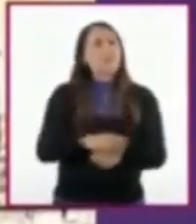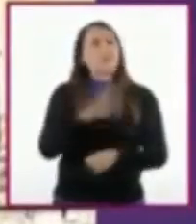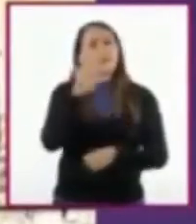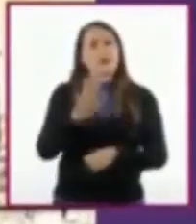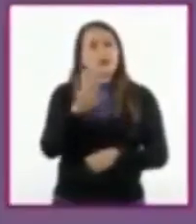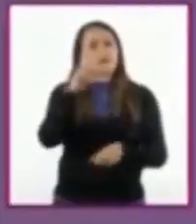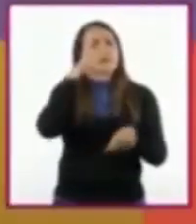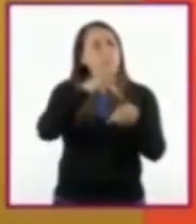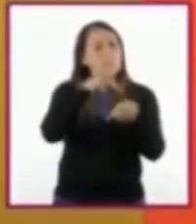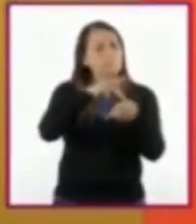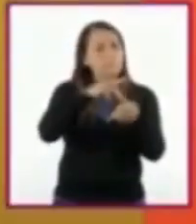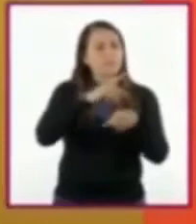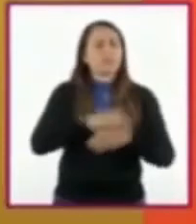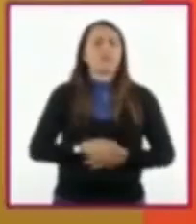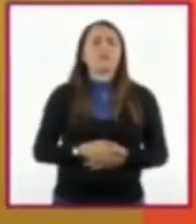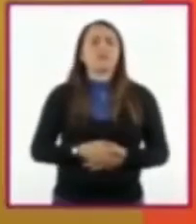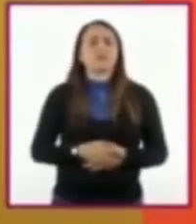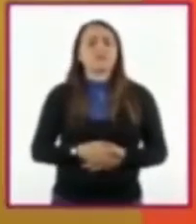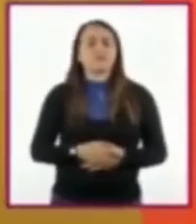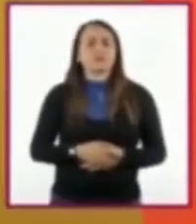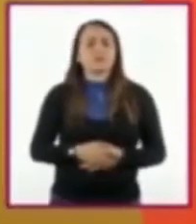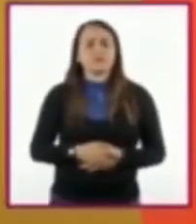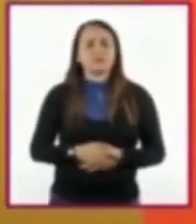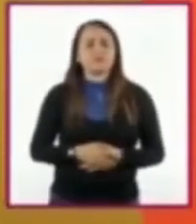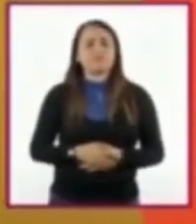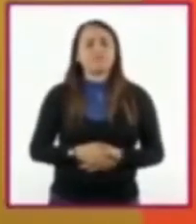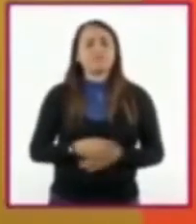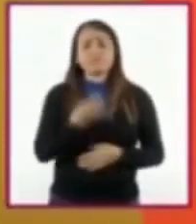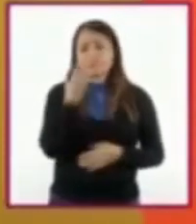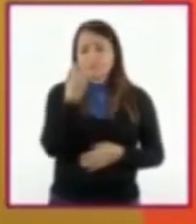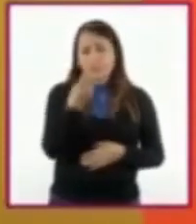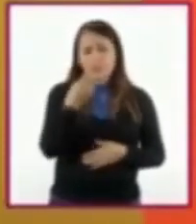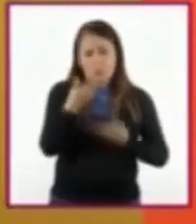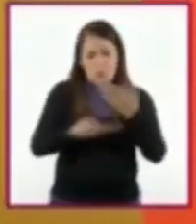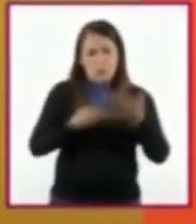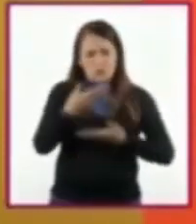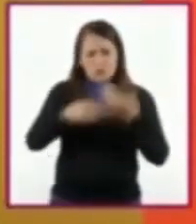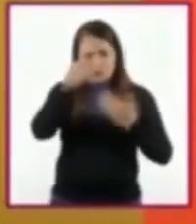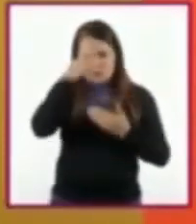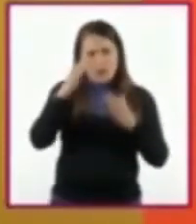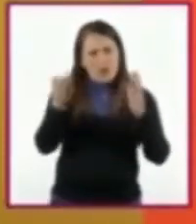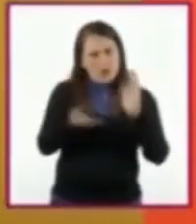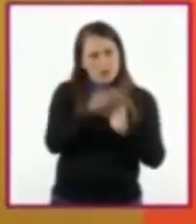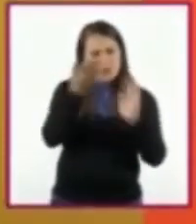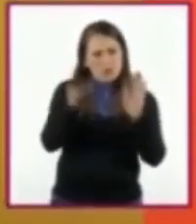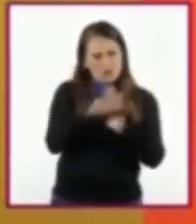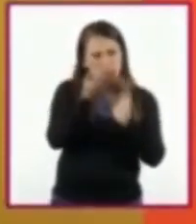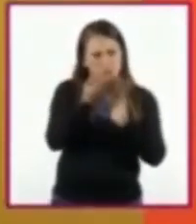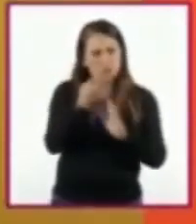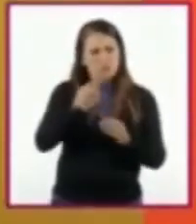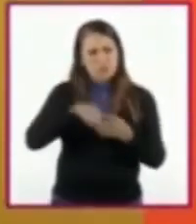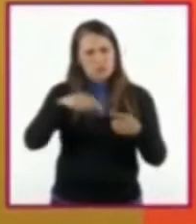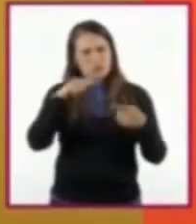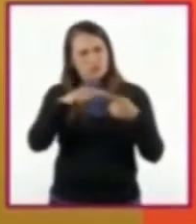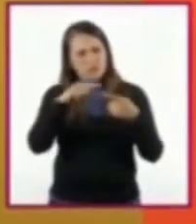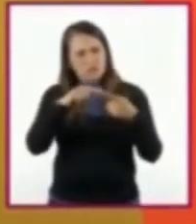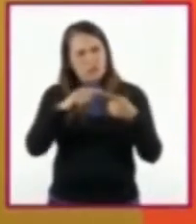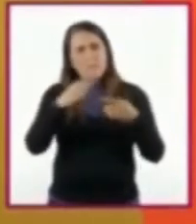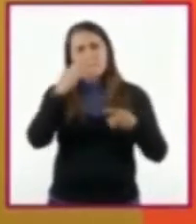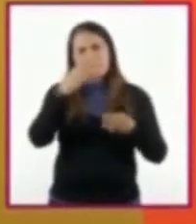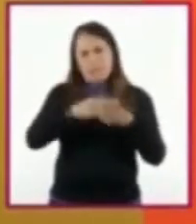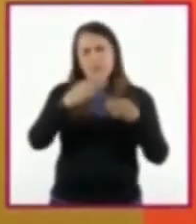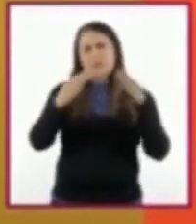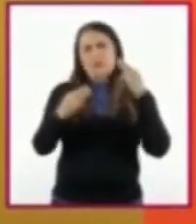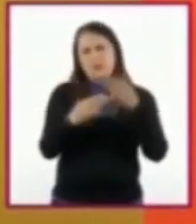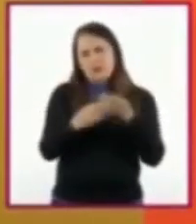roca. Un aspecto positivo dentro de los procesos de construcción que podemos mencionar es el costo de los materiales